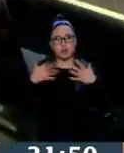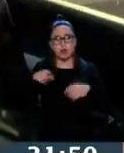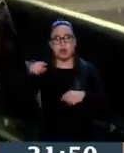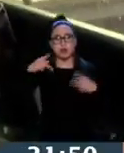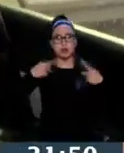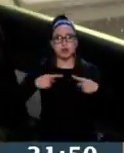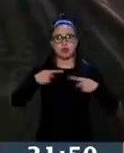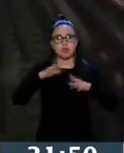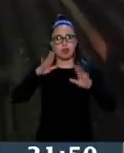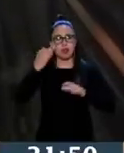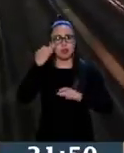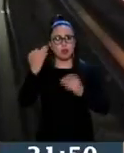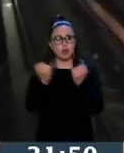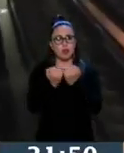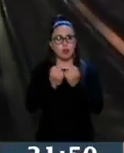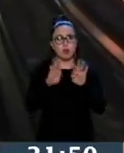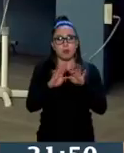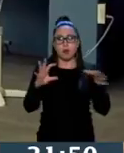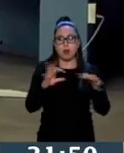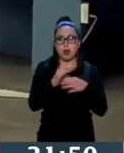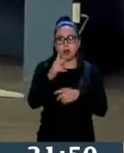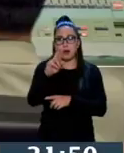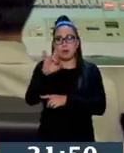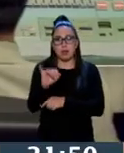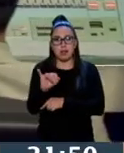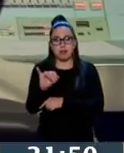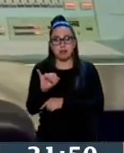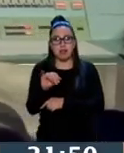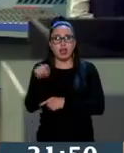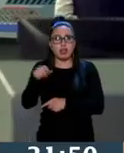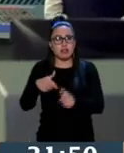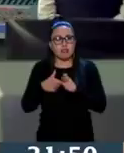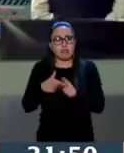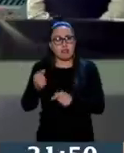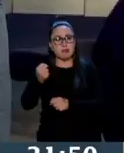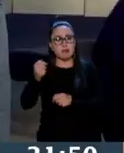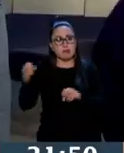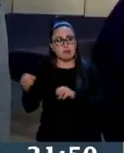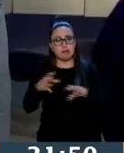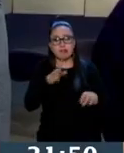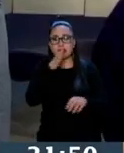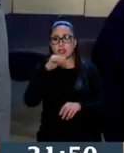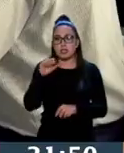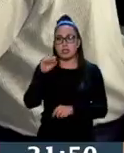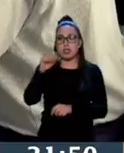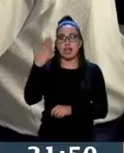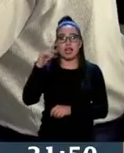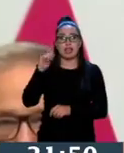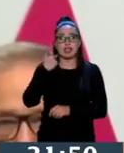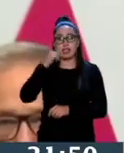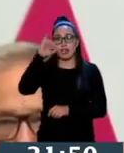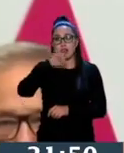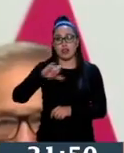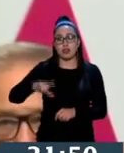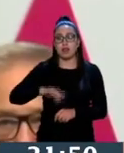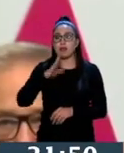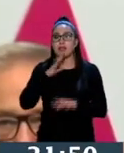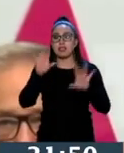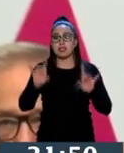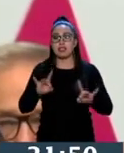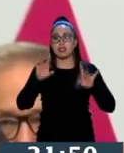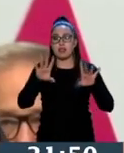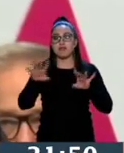al priismo que vivió su auge más pronunciado durante la administración del ex jefe de gobierno, Miguel